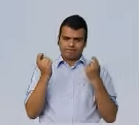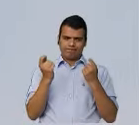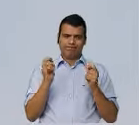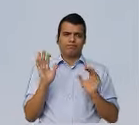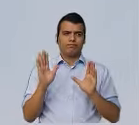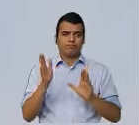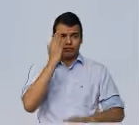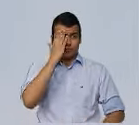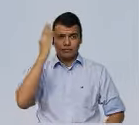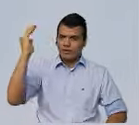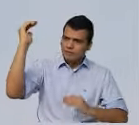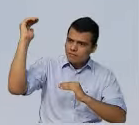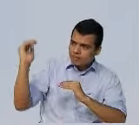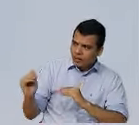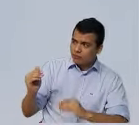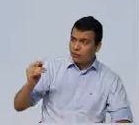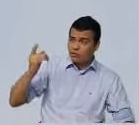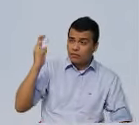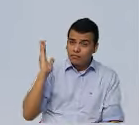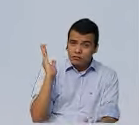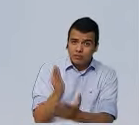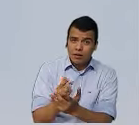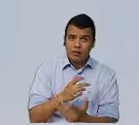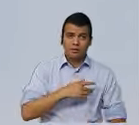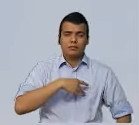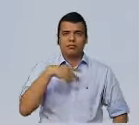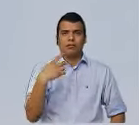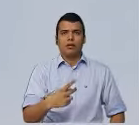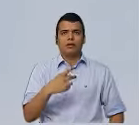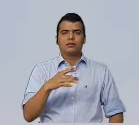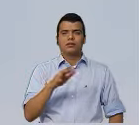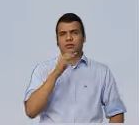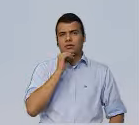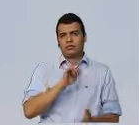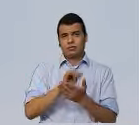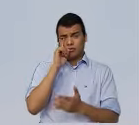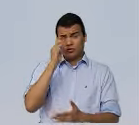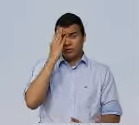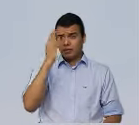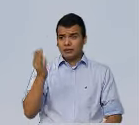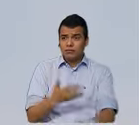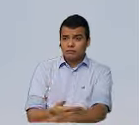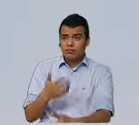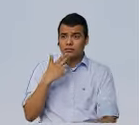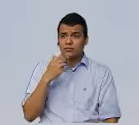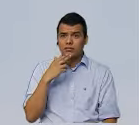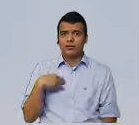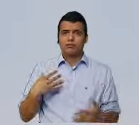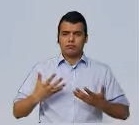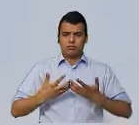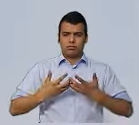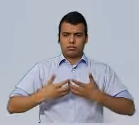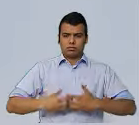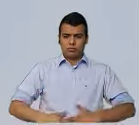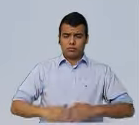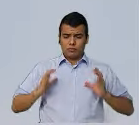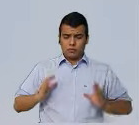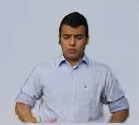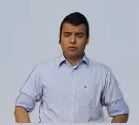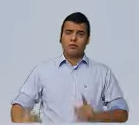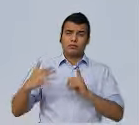disminuir todo el riesgo cardiovascular que genera la diabetes, porque pues, la diabetes es una enfermedad metabólica que nos ataca